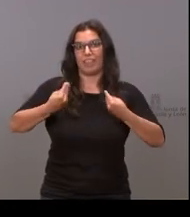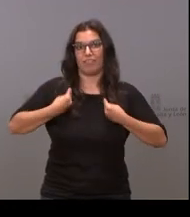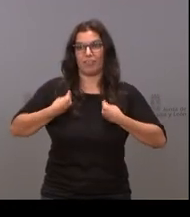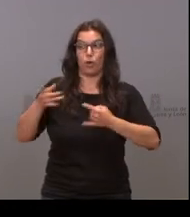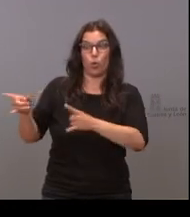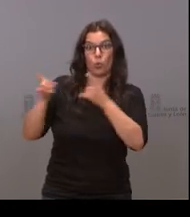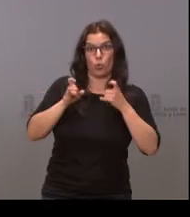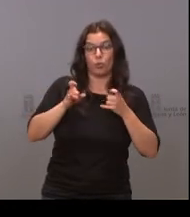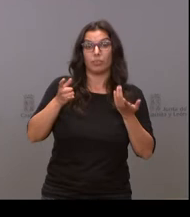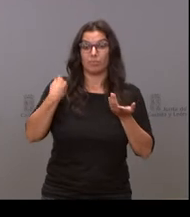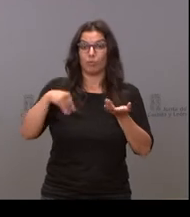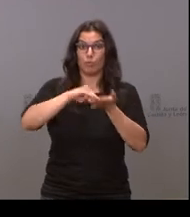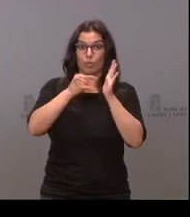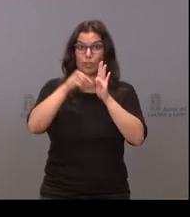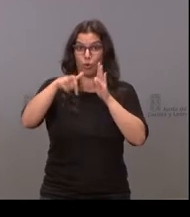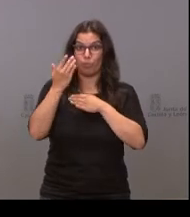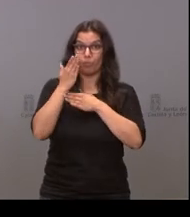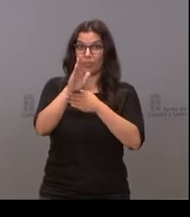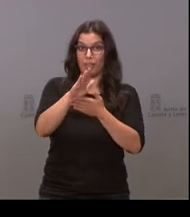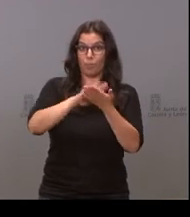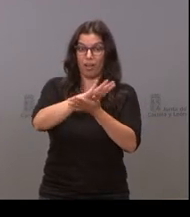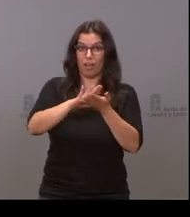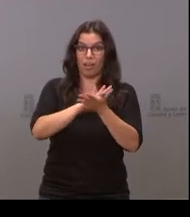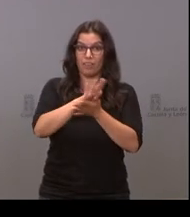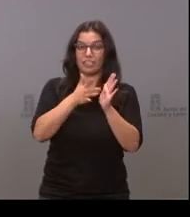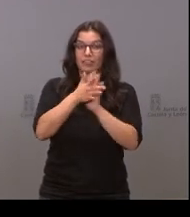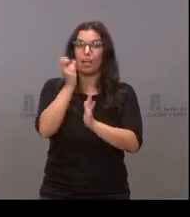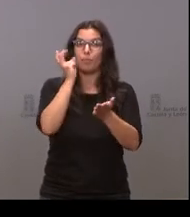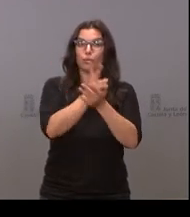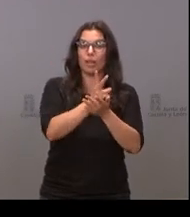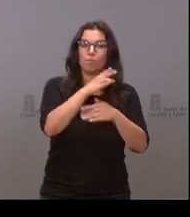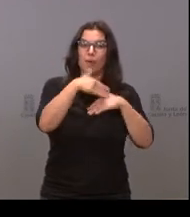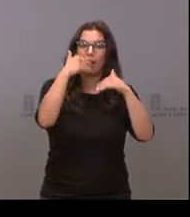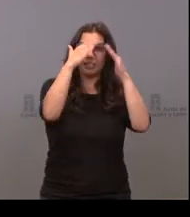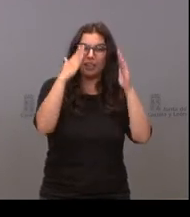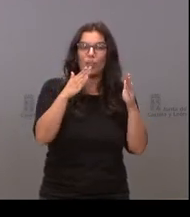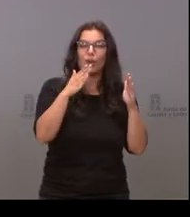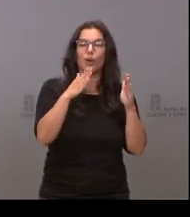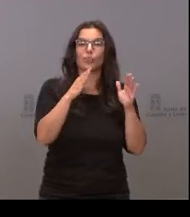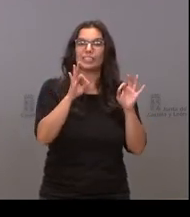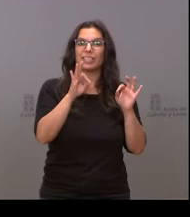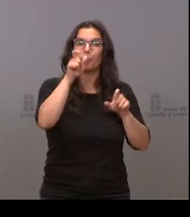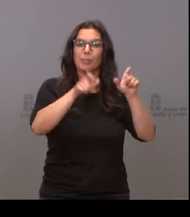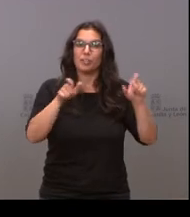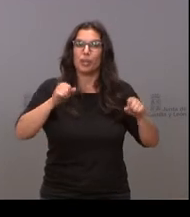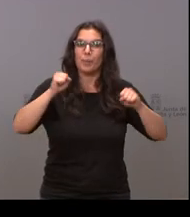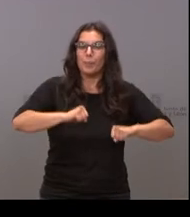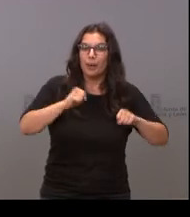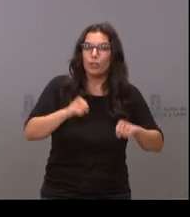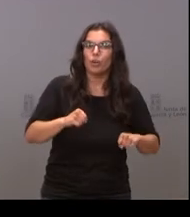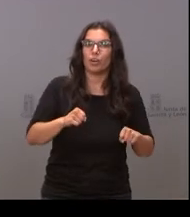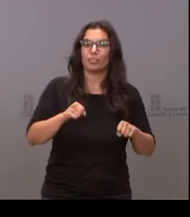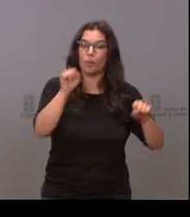proyecto del que hoy hablamos no sólo es apostar por las personas por las personas mayores